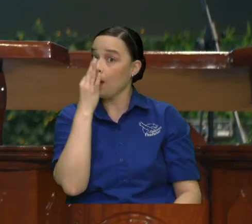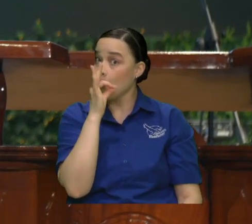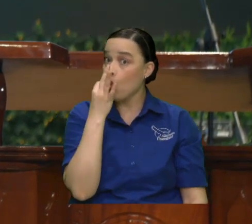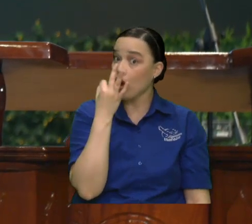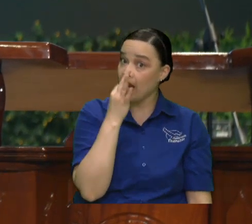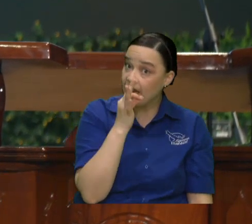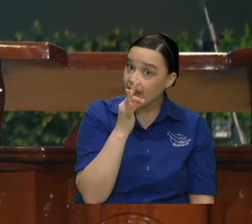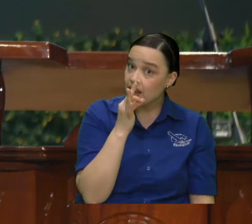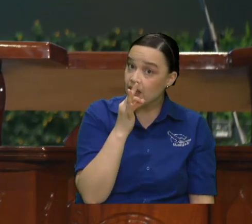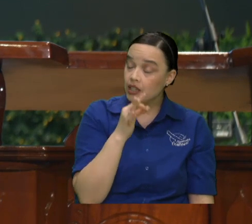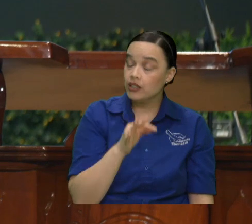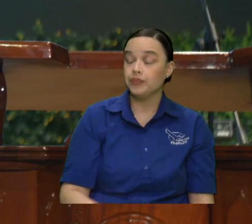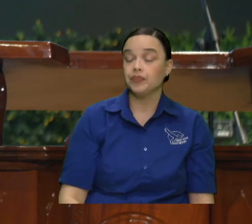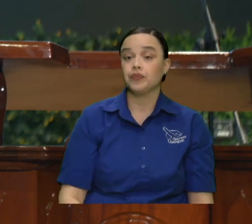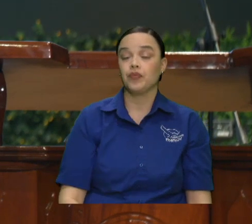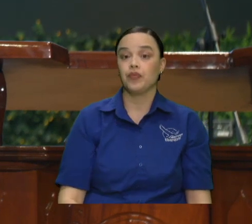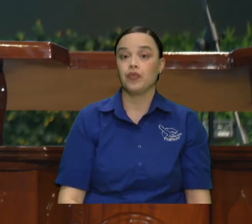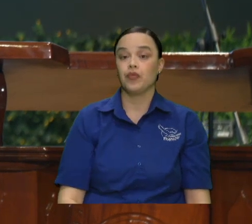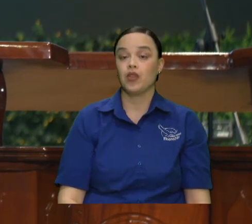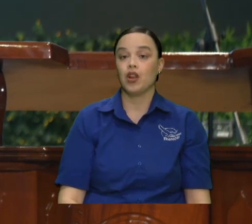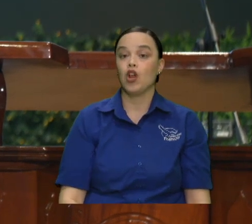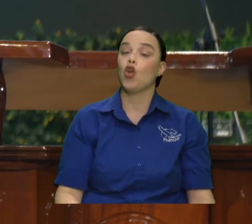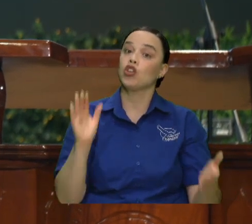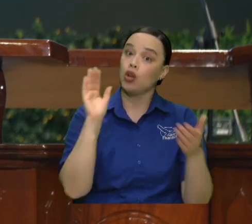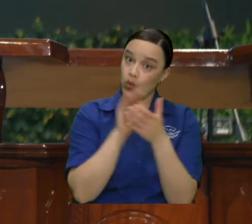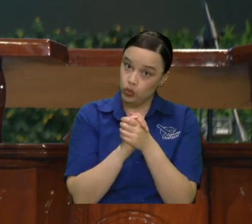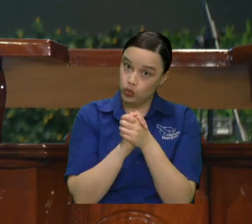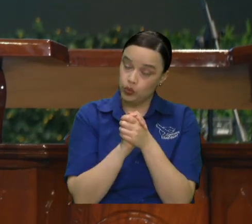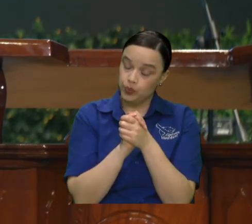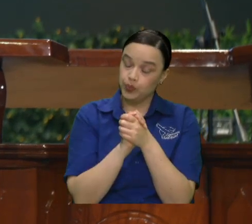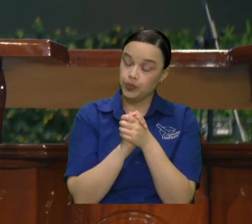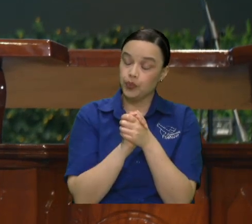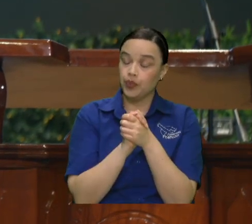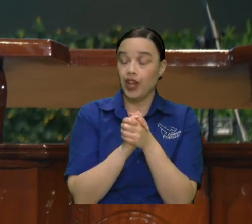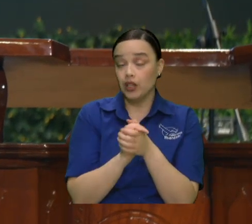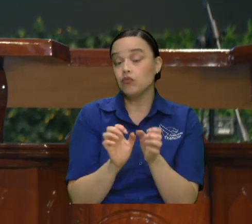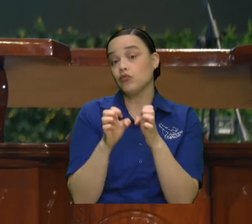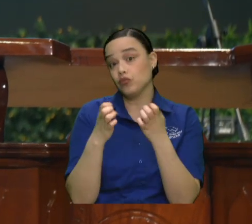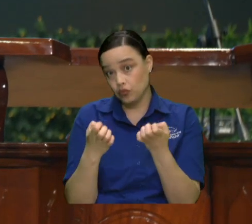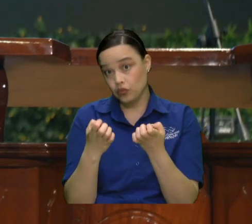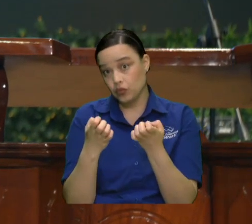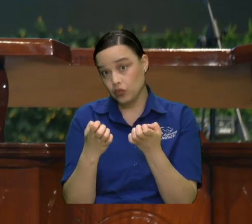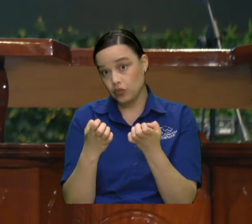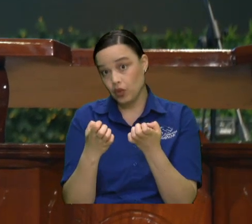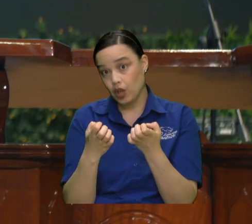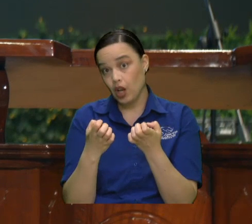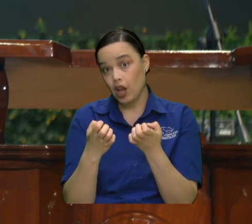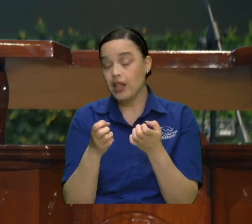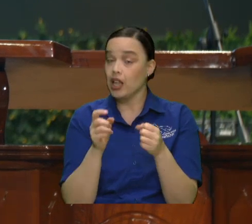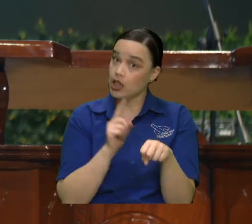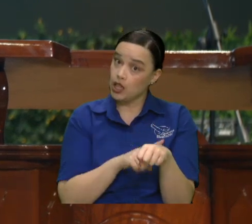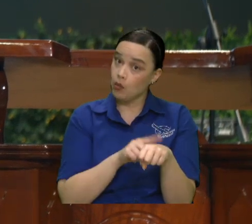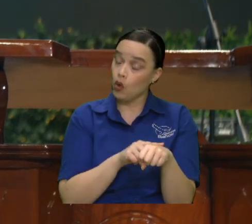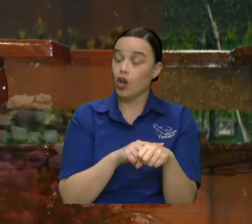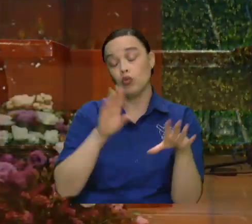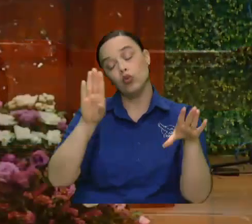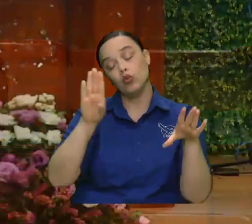la esposa con la cual nos casamos los varones de tal manera que cuando uno se casa